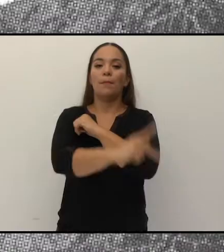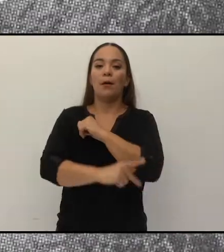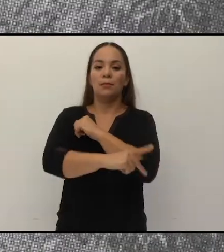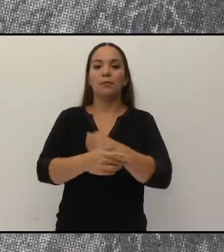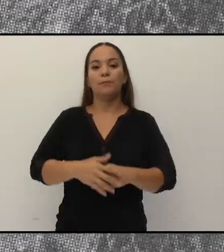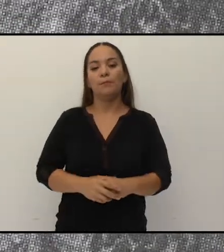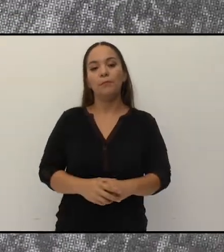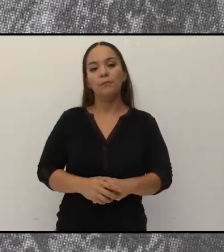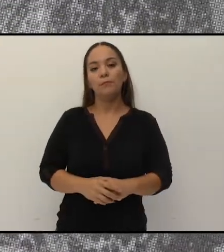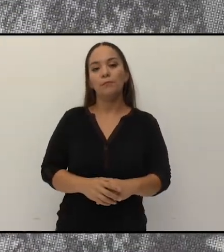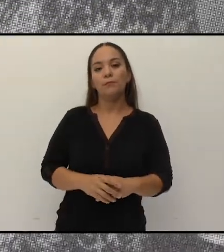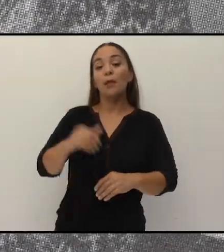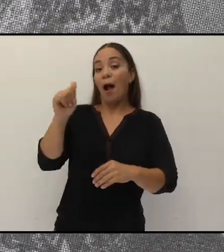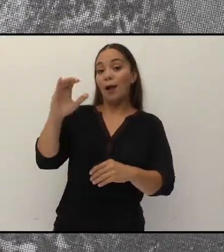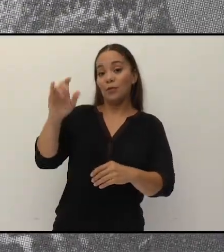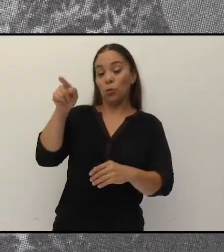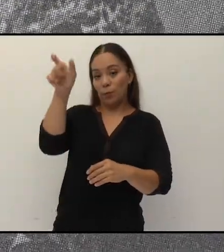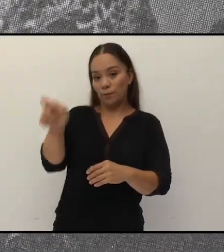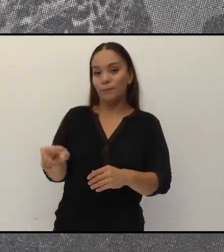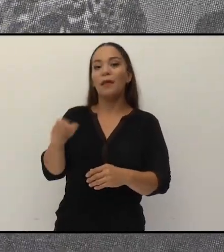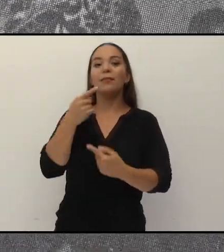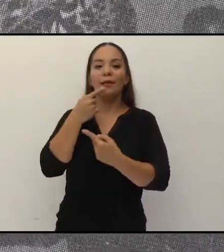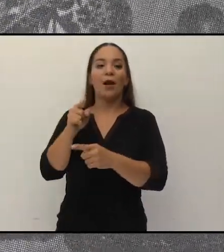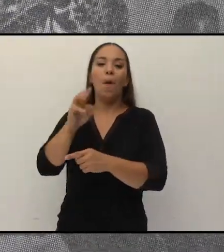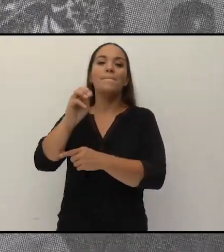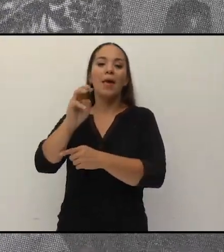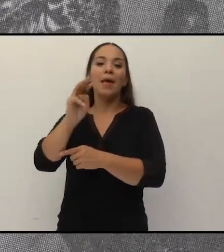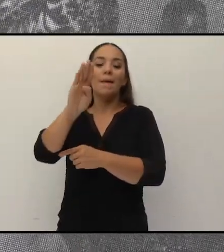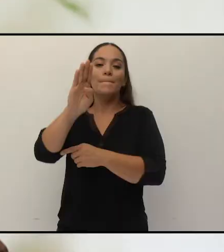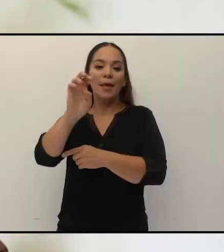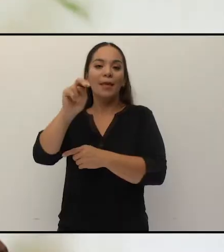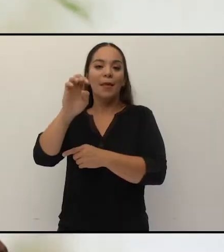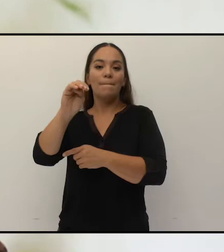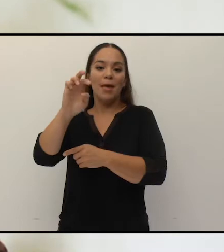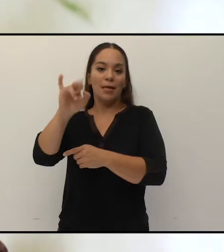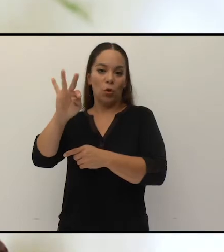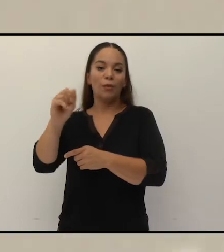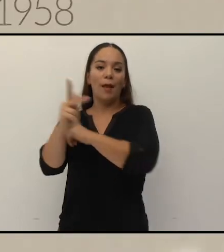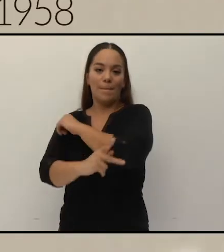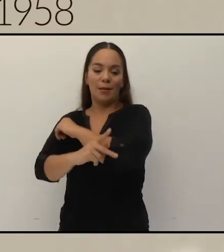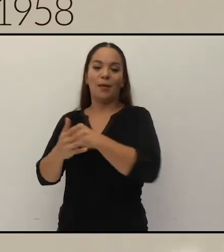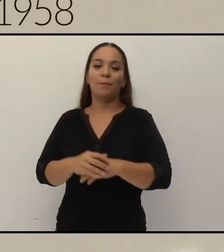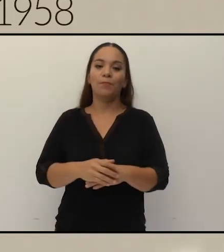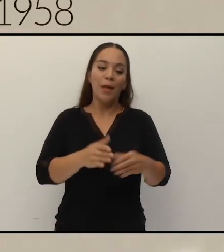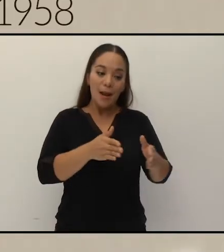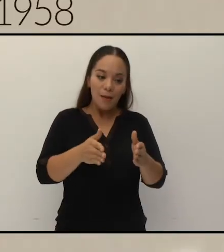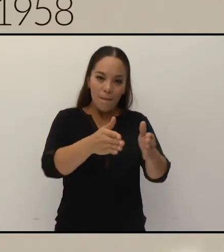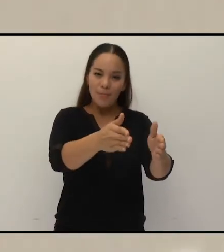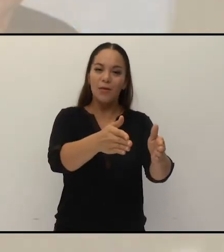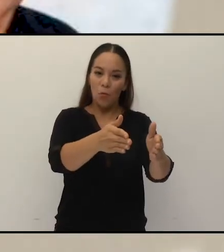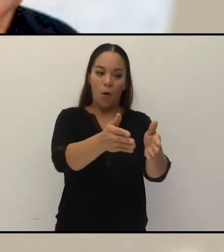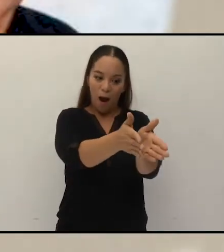de este país. Entonces, don Alex Cullin entonces fue declarado benemérito de la patria. El camino abierto